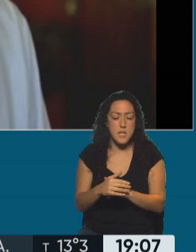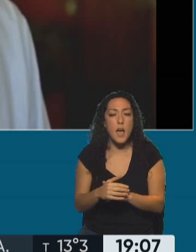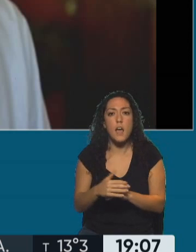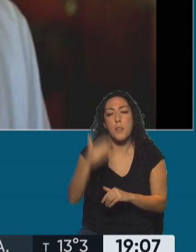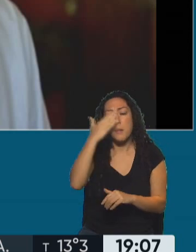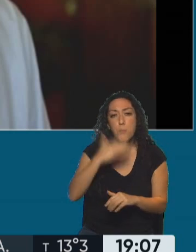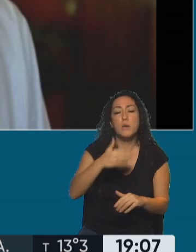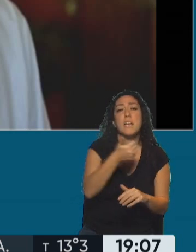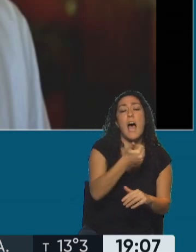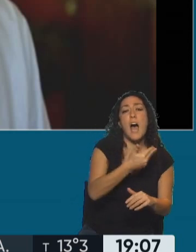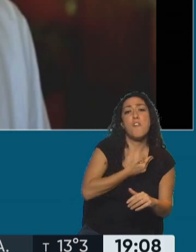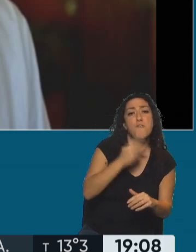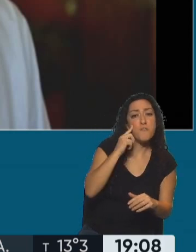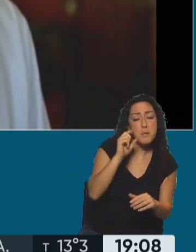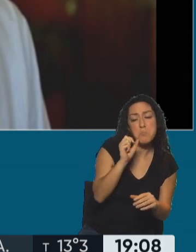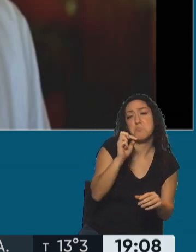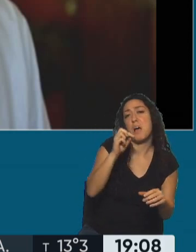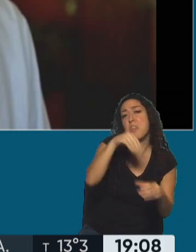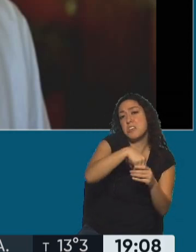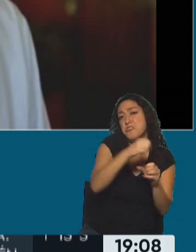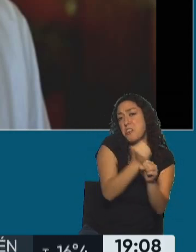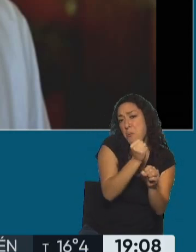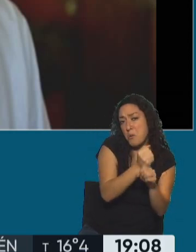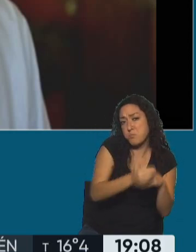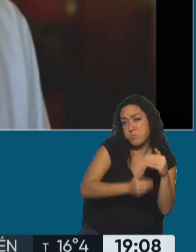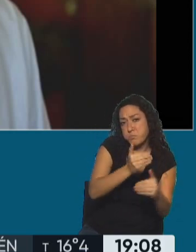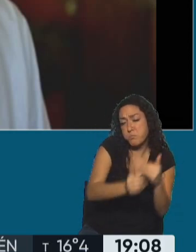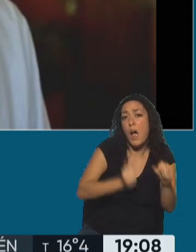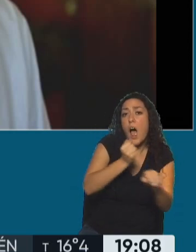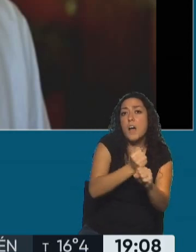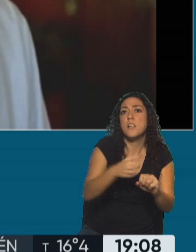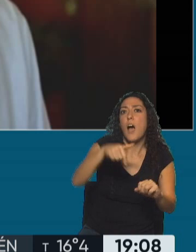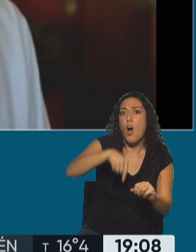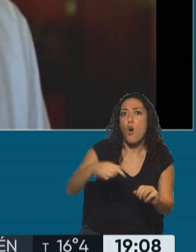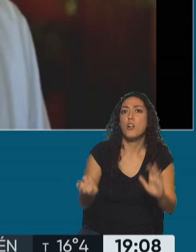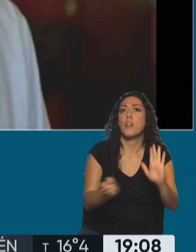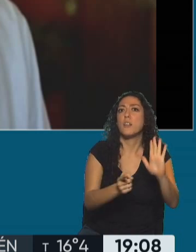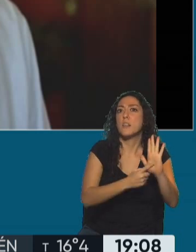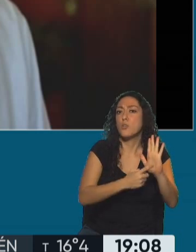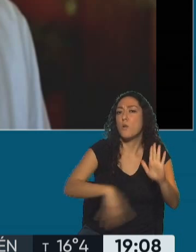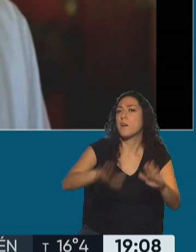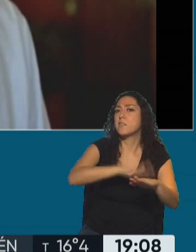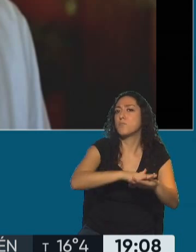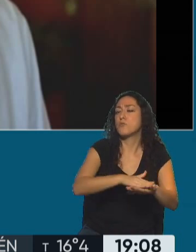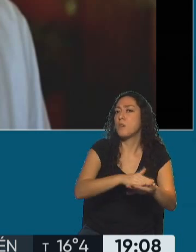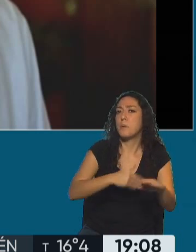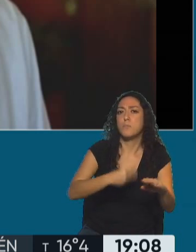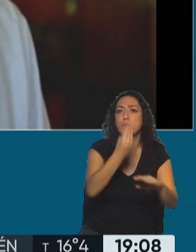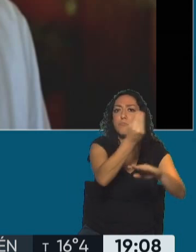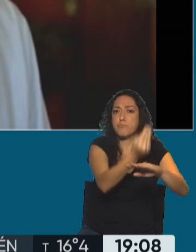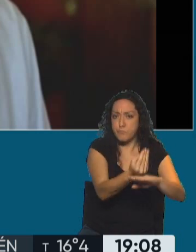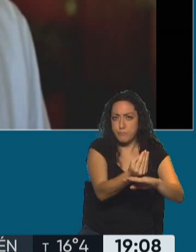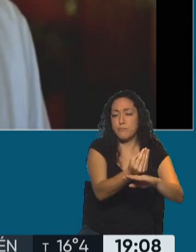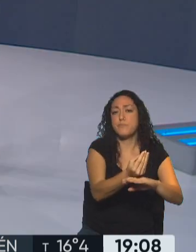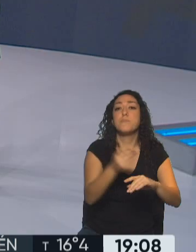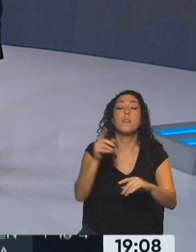la AFIP y ahora entonces vuelve a ser titular del organismo. Bien, como vos decías. Y recordamos que también que